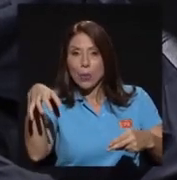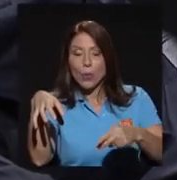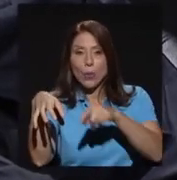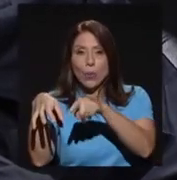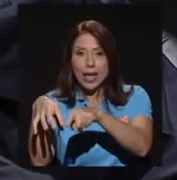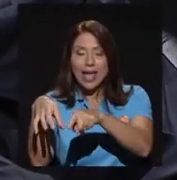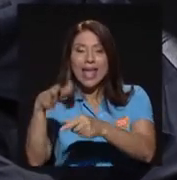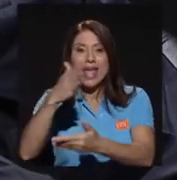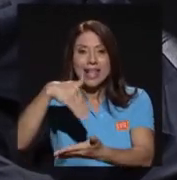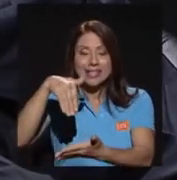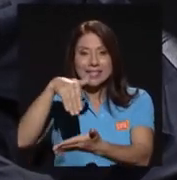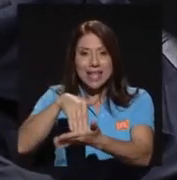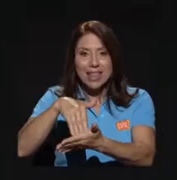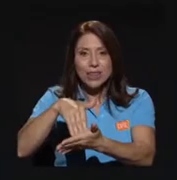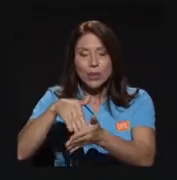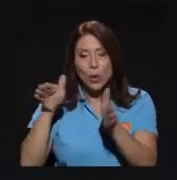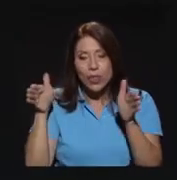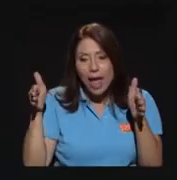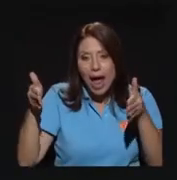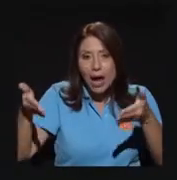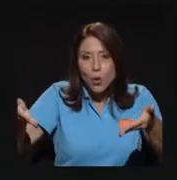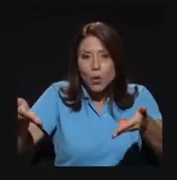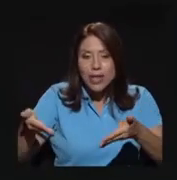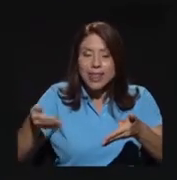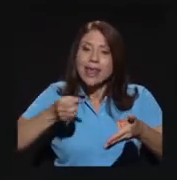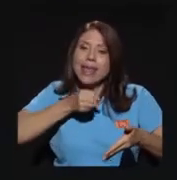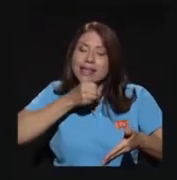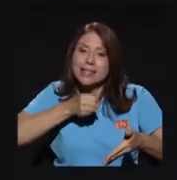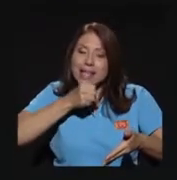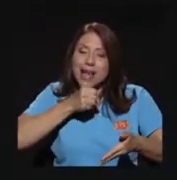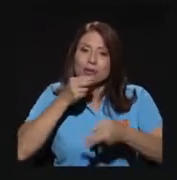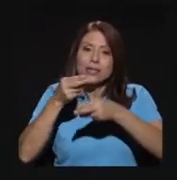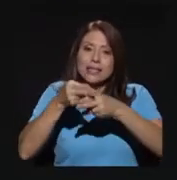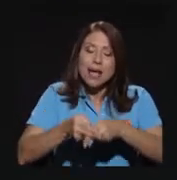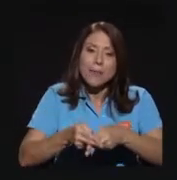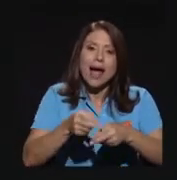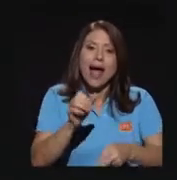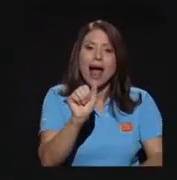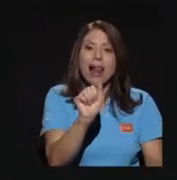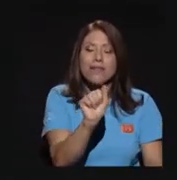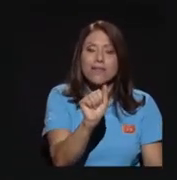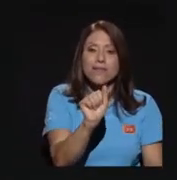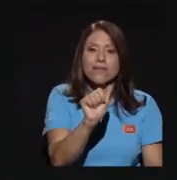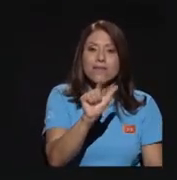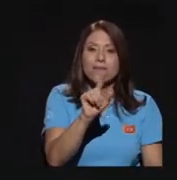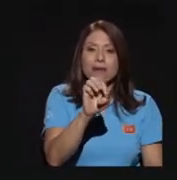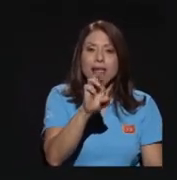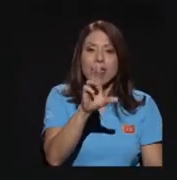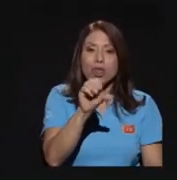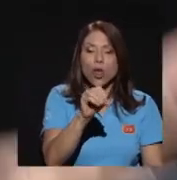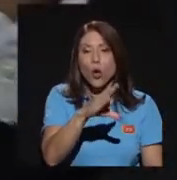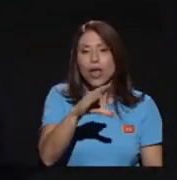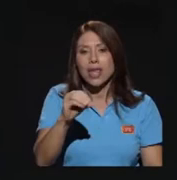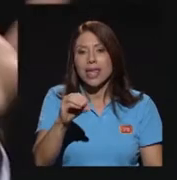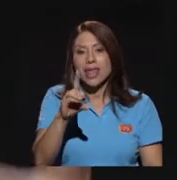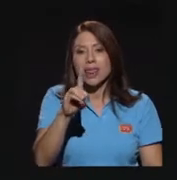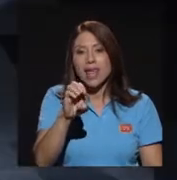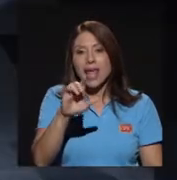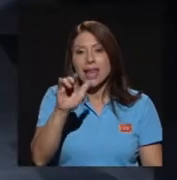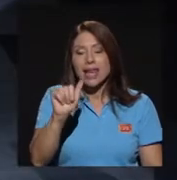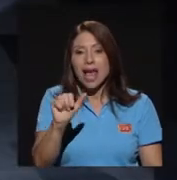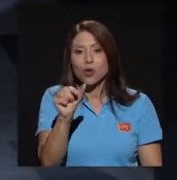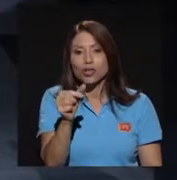el centro de acogida de ancianos y alfredo gonzález pero